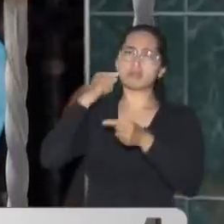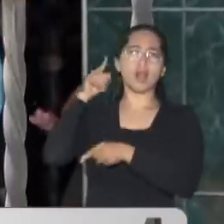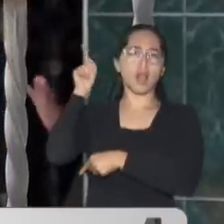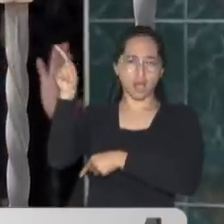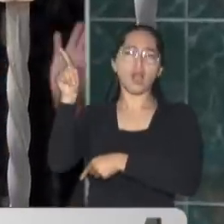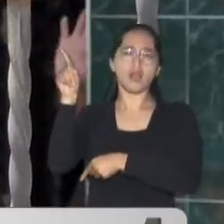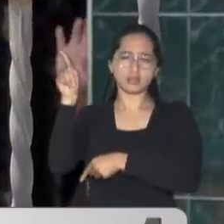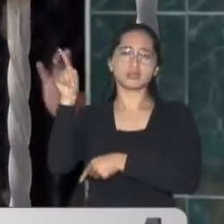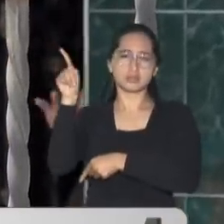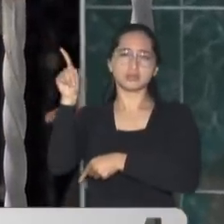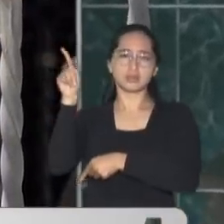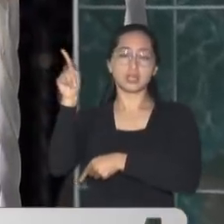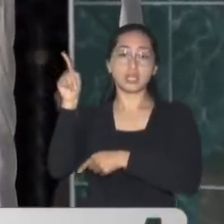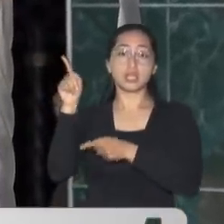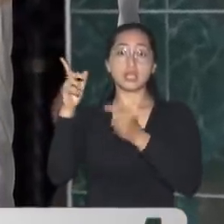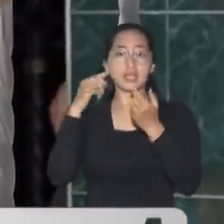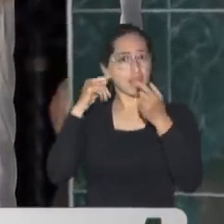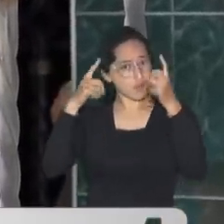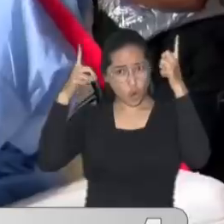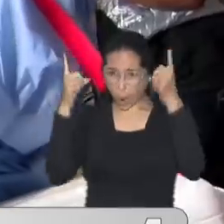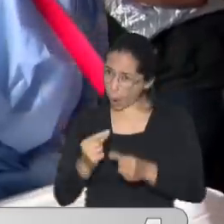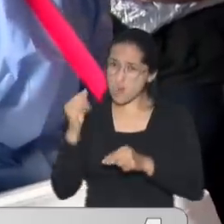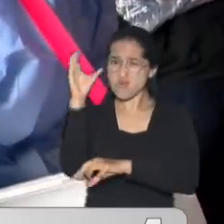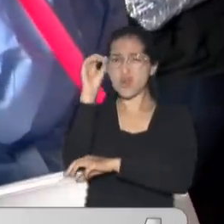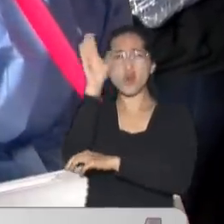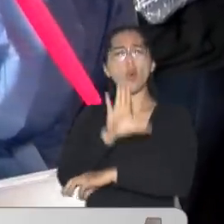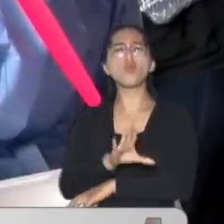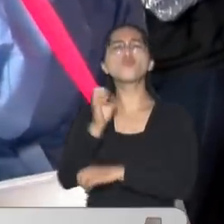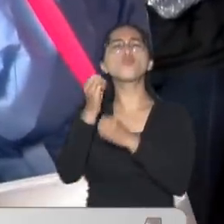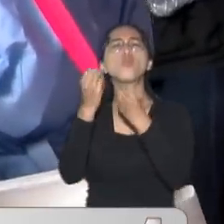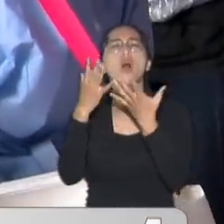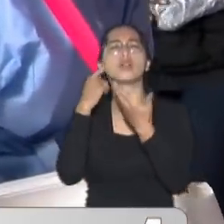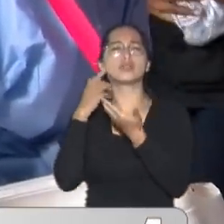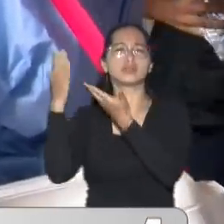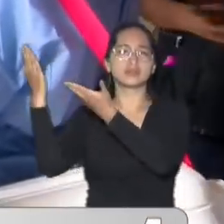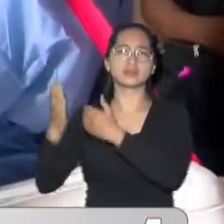recientemente de COVID-19. La cifra total en el país ya llegó a